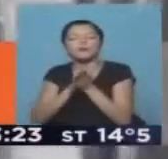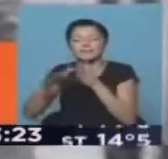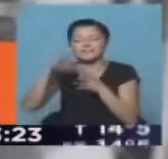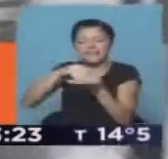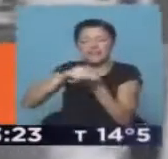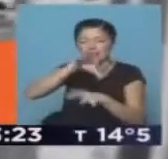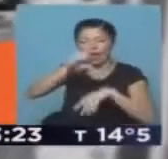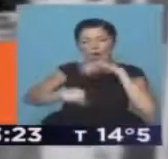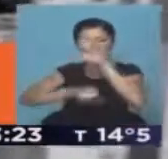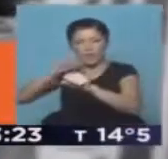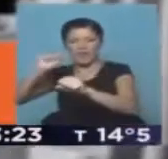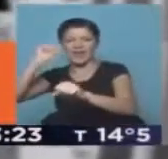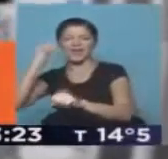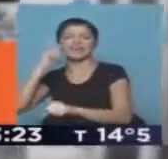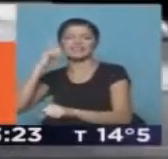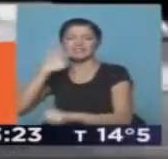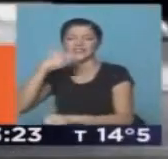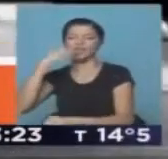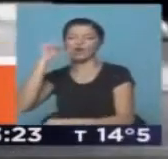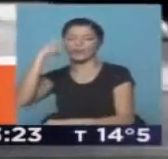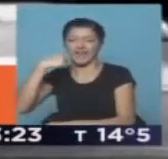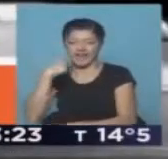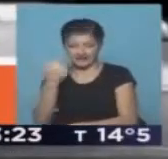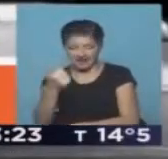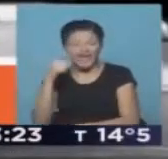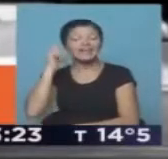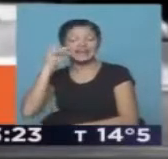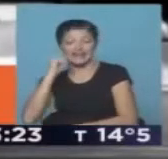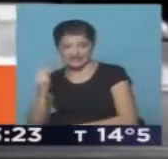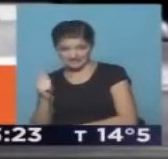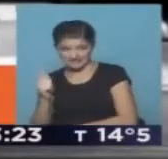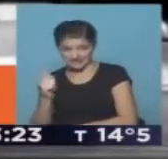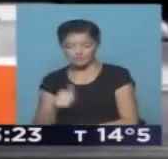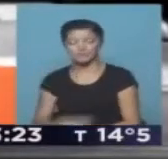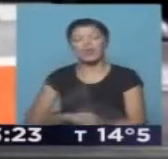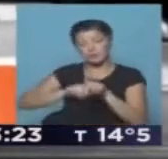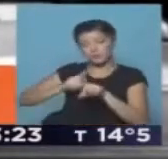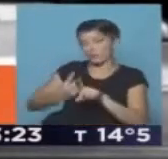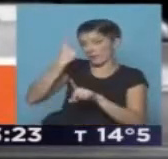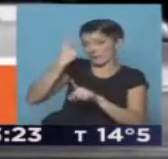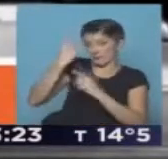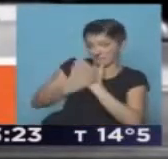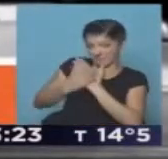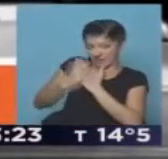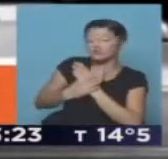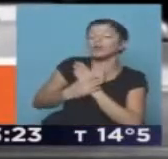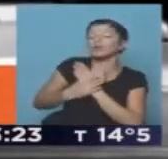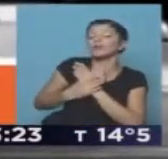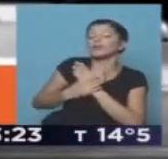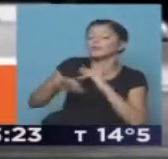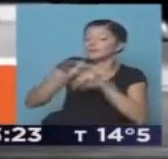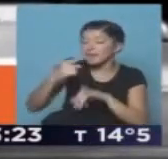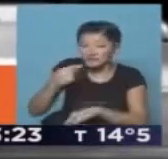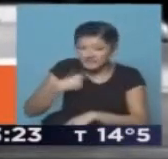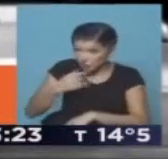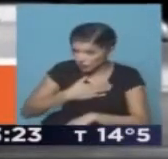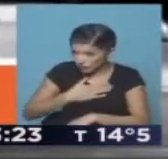en cisjordania y gaza mientras el entonces primer ministro levi eshkol afirmaba si fuera por nosotros